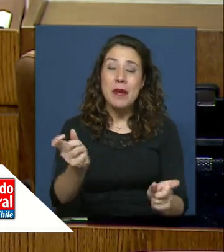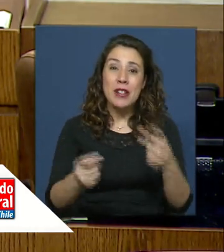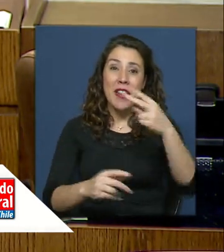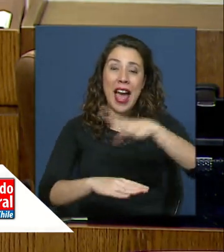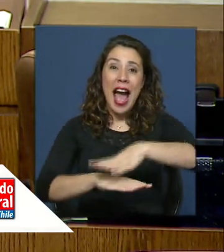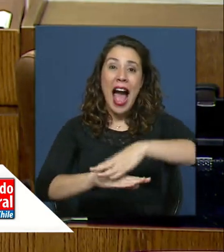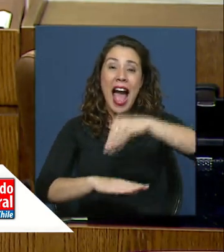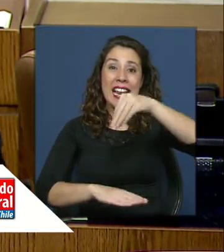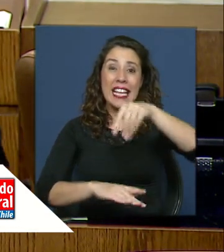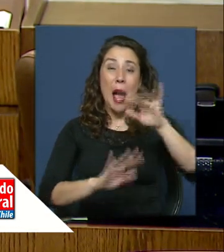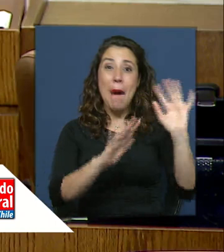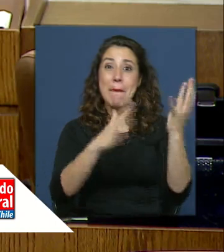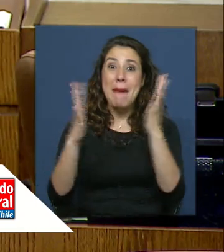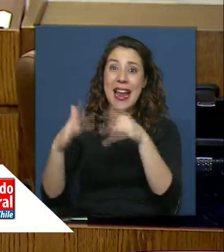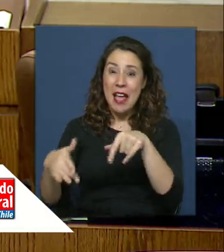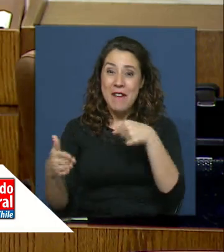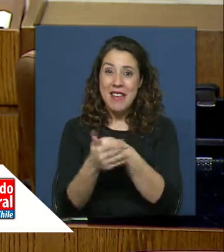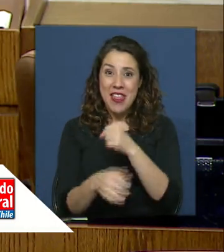a finales de este año,